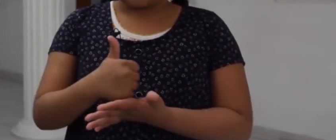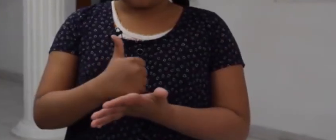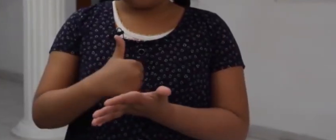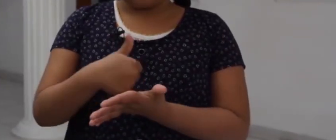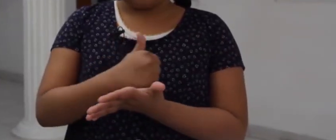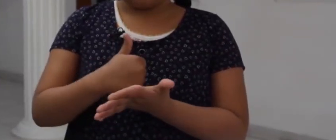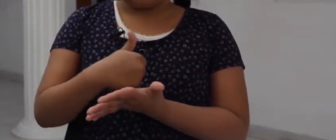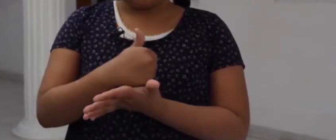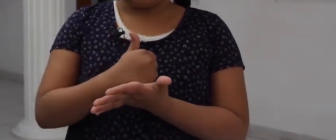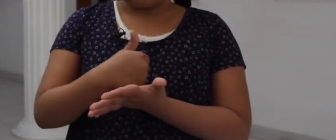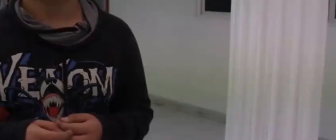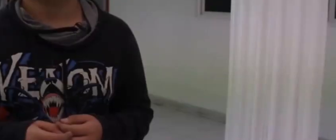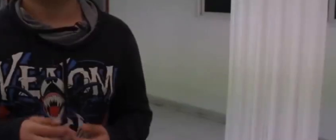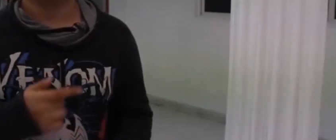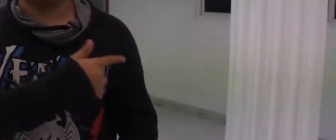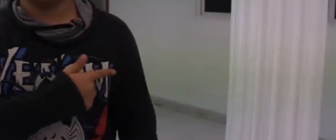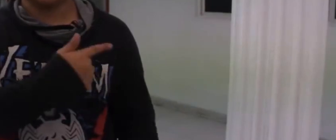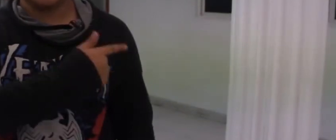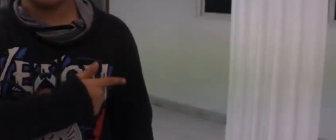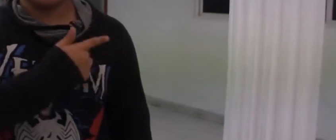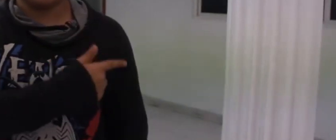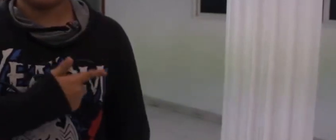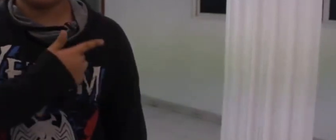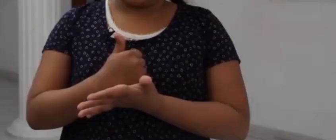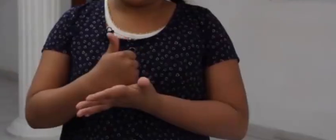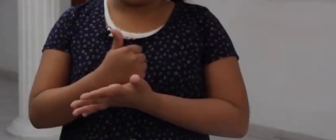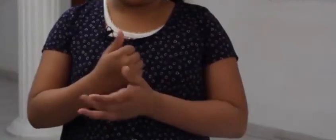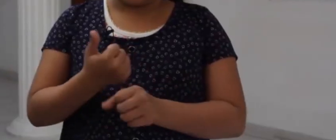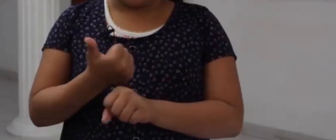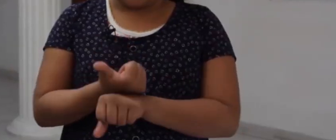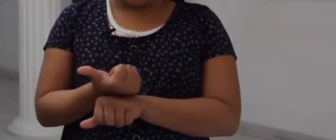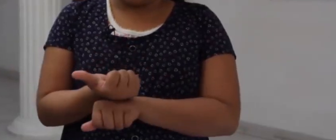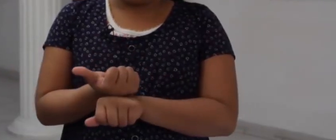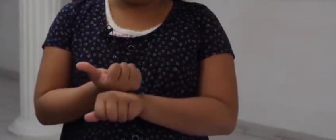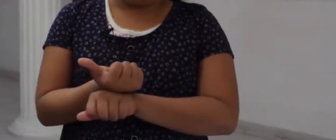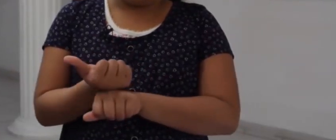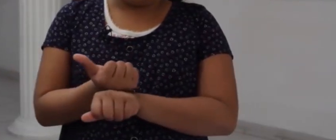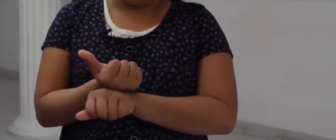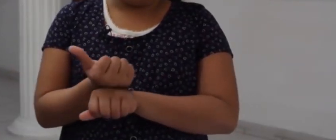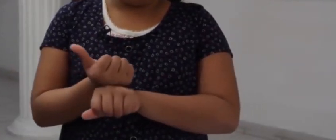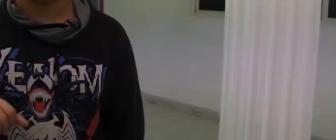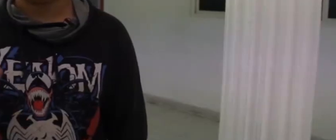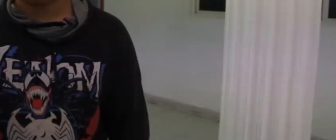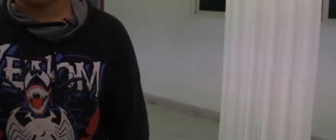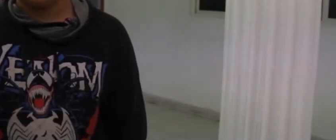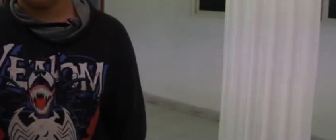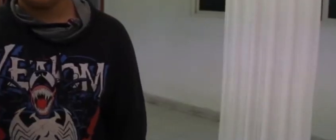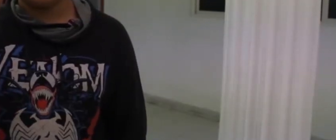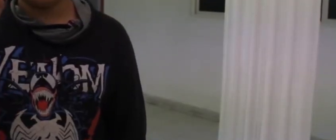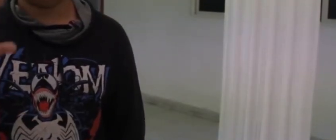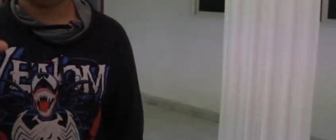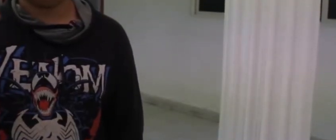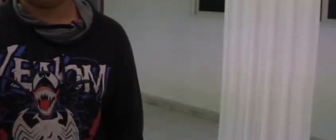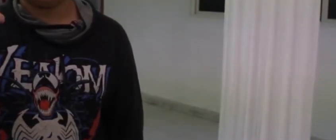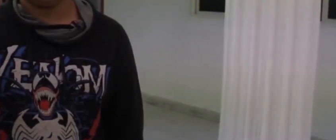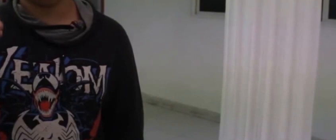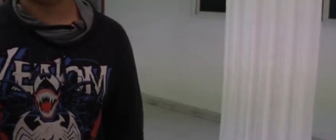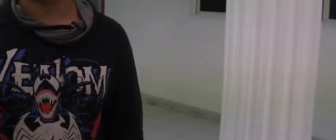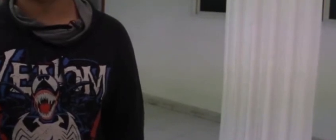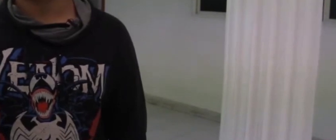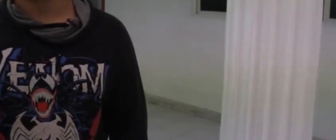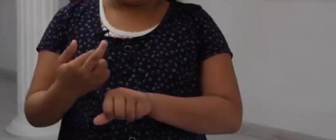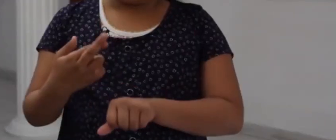es el azul. Me gusta. Este es el amarillo. Sí,